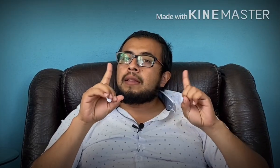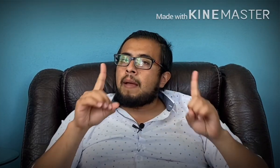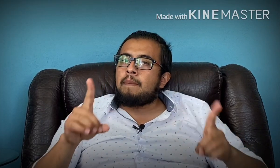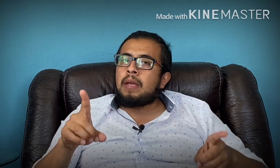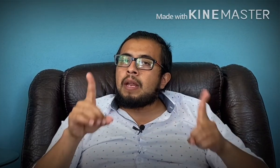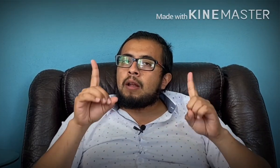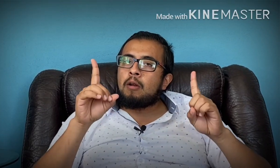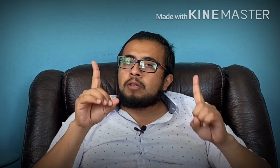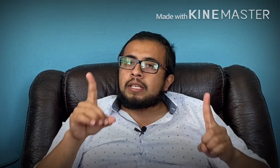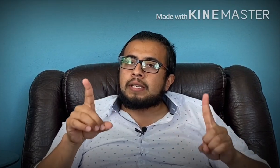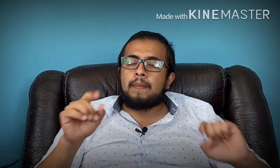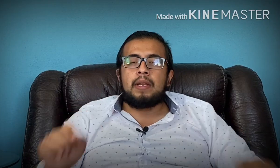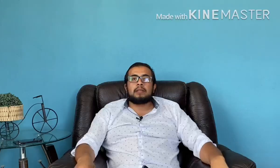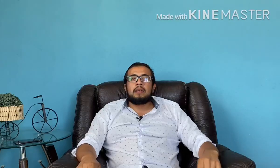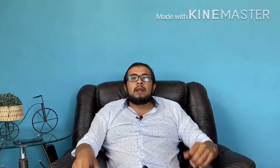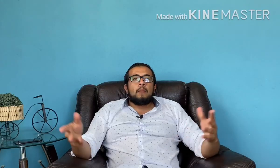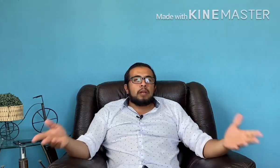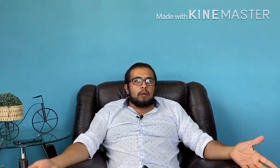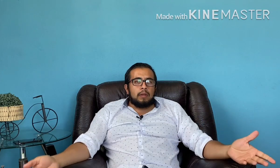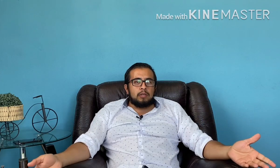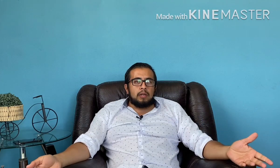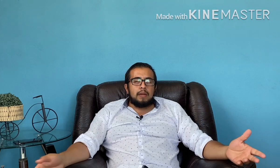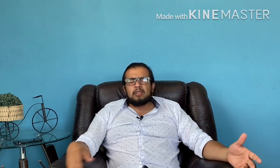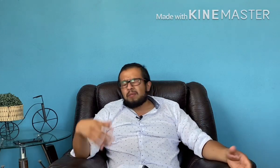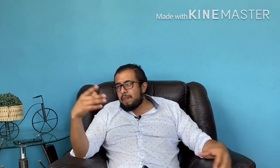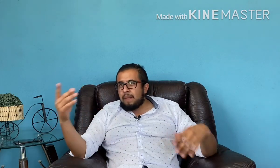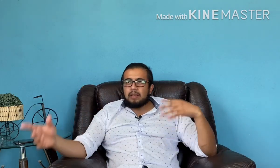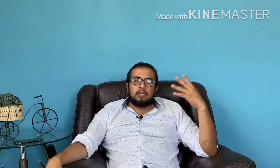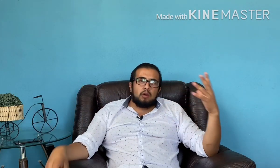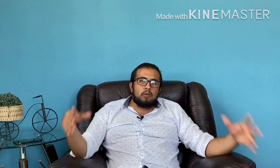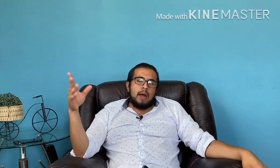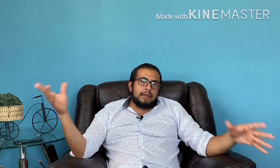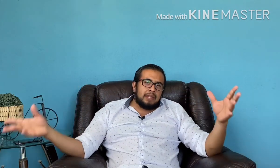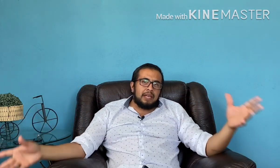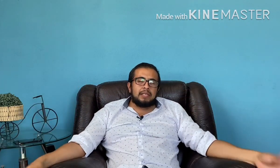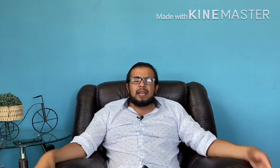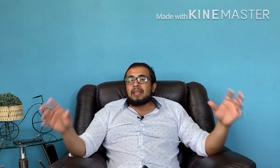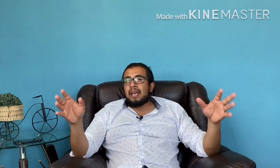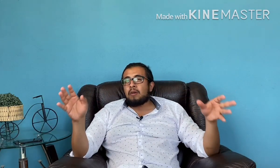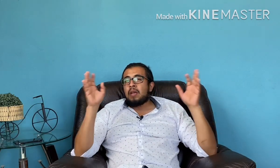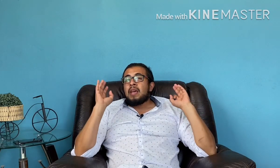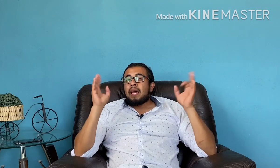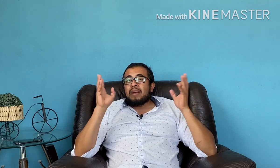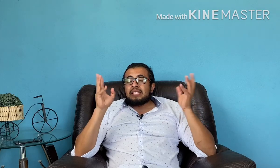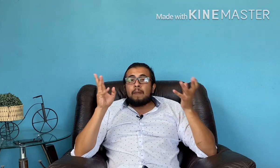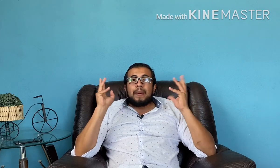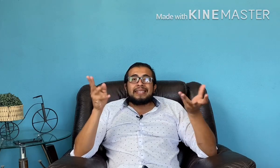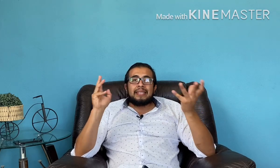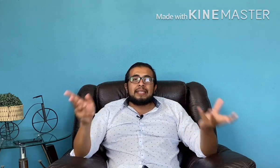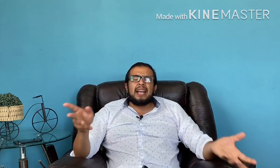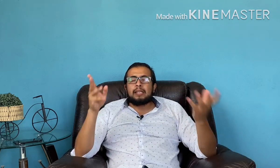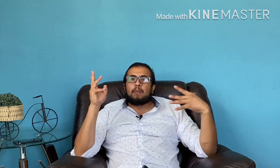Y también los exámenes. Porque recordemos que los exámenes como IPM de admisión, UNAM, etcétera, etcétera, dijeron que iban a